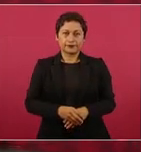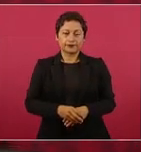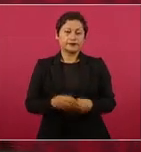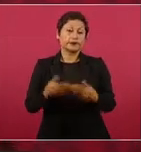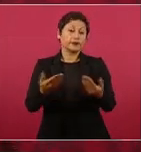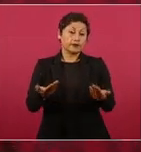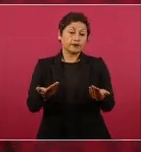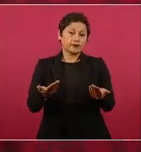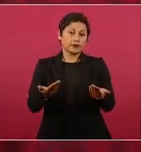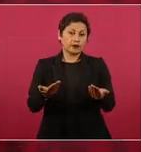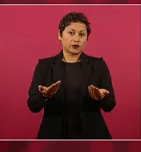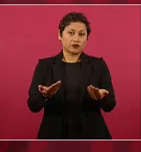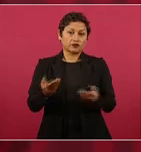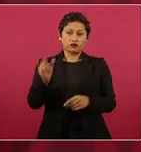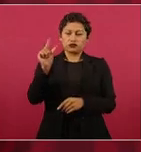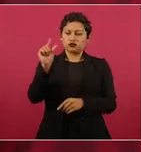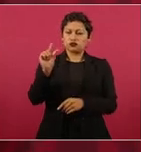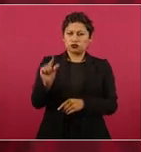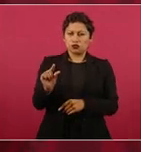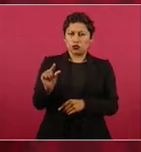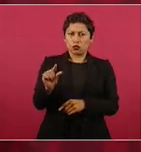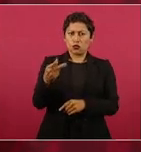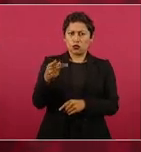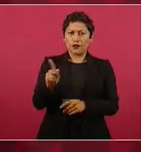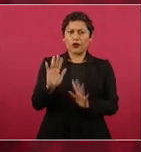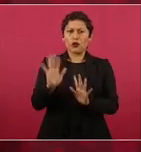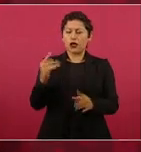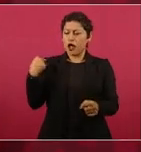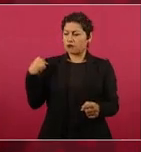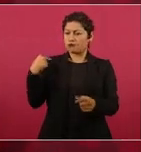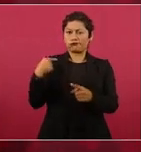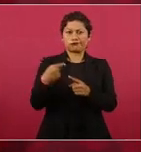poco ya se empiezan a ver resultados